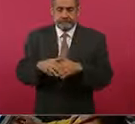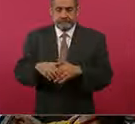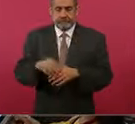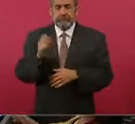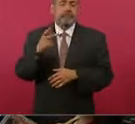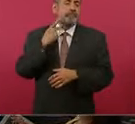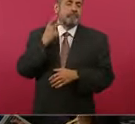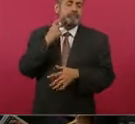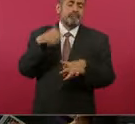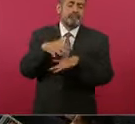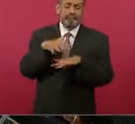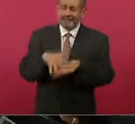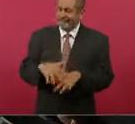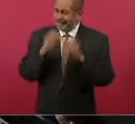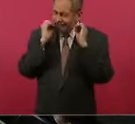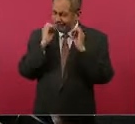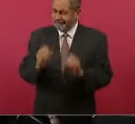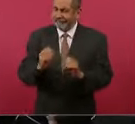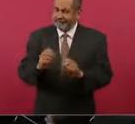politiquería.